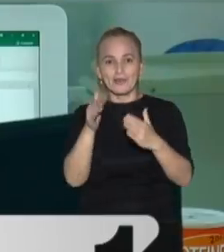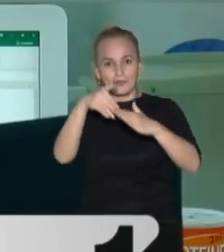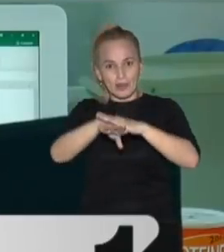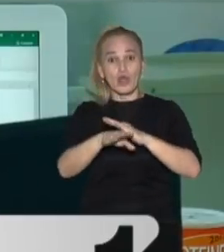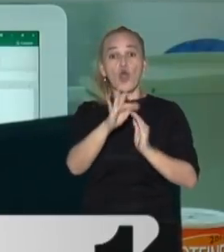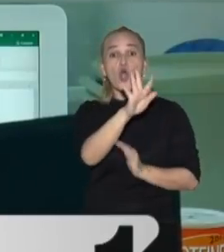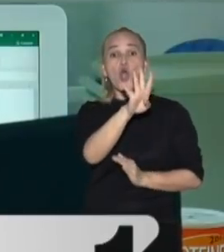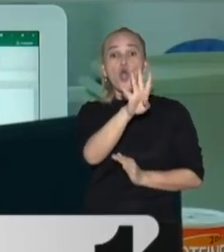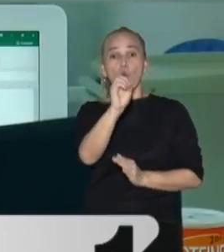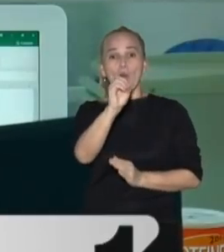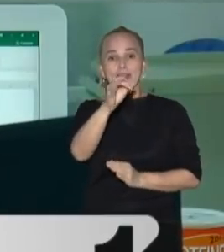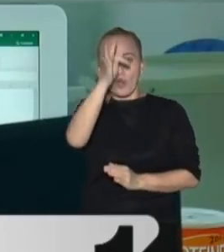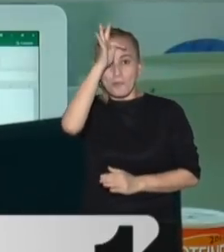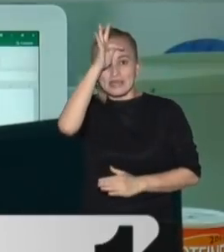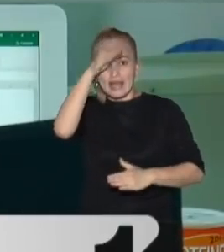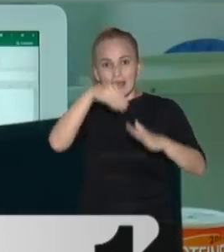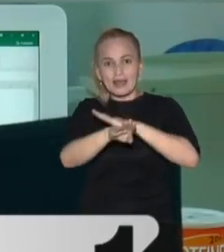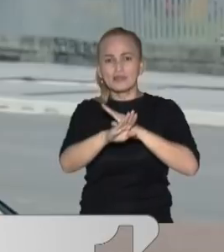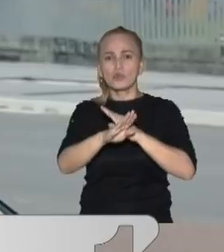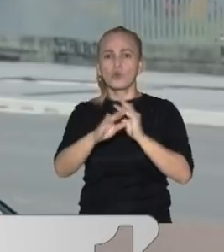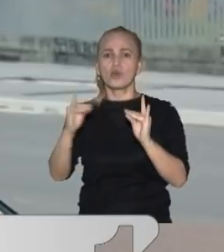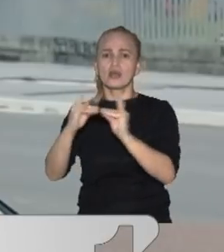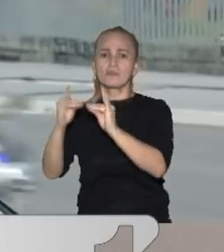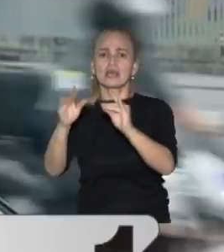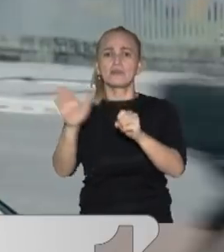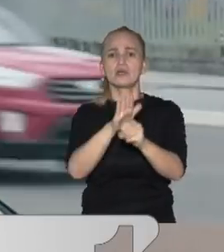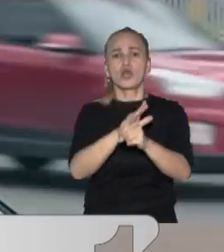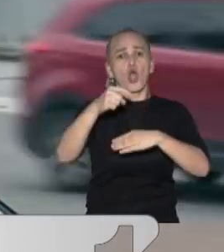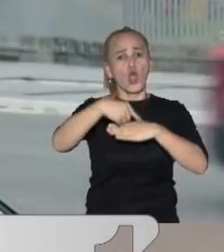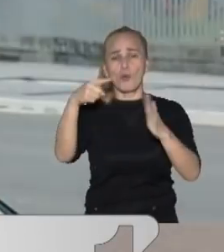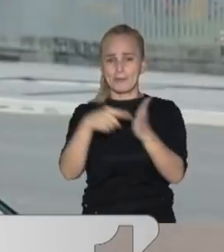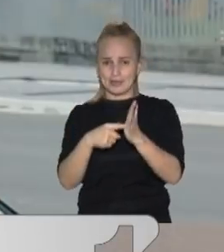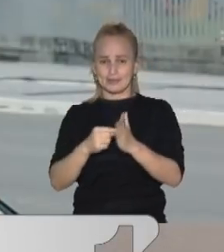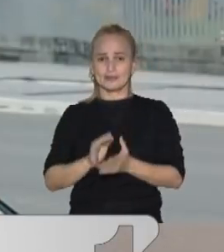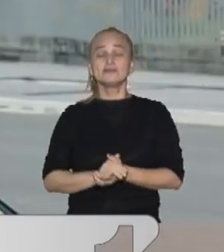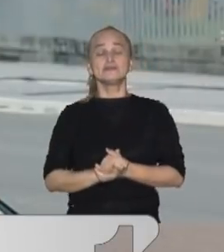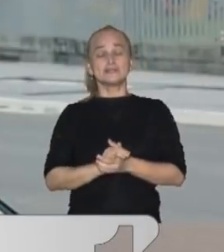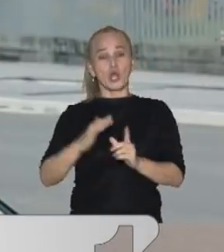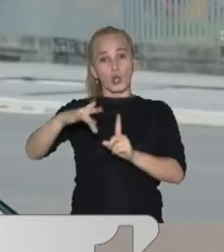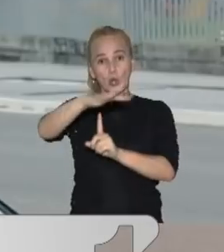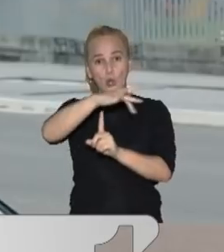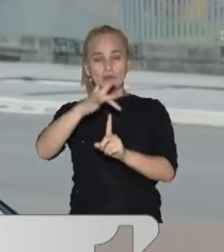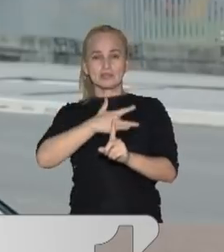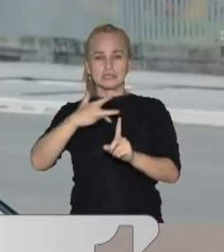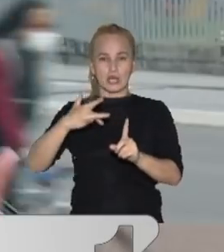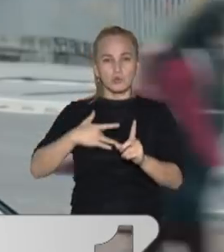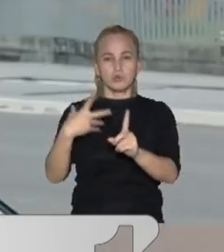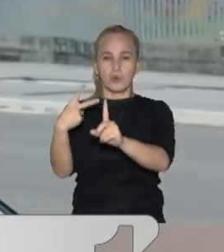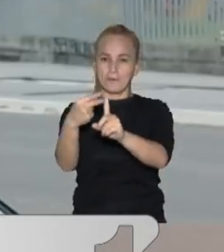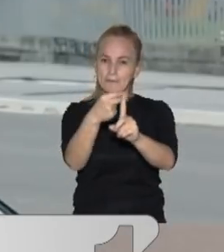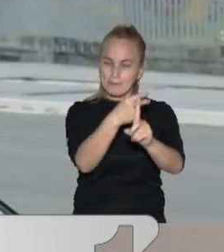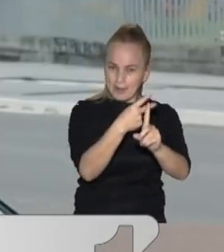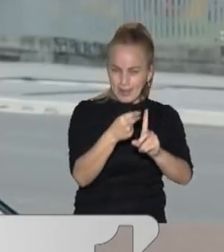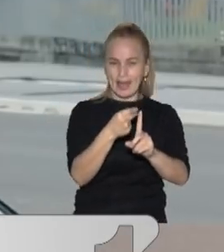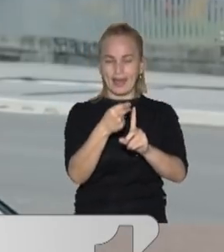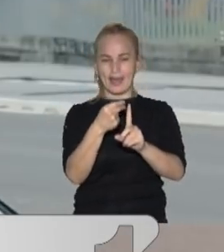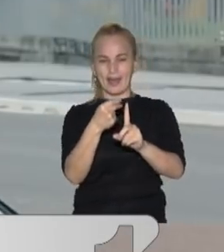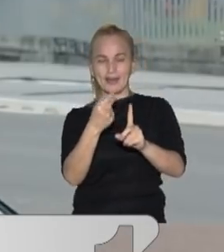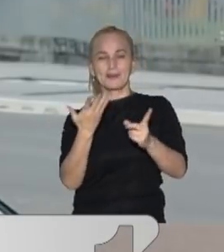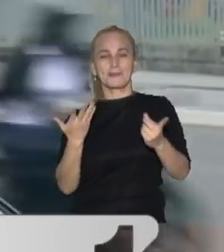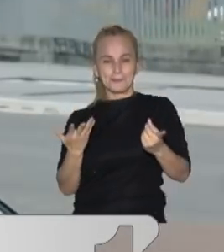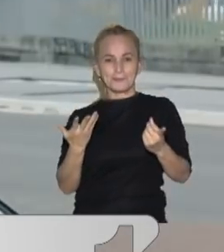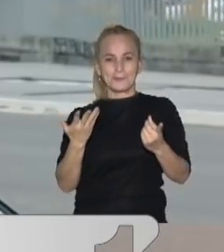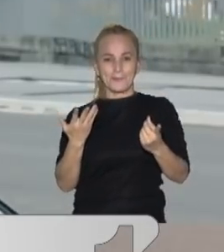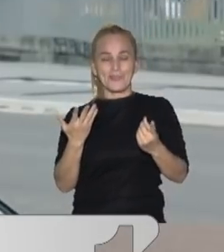hospitales están al 100% de ocupación. Tocando temas de salud, vacunadoras y personal que pertenece al